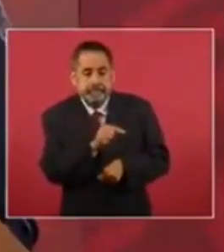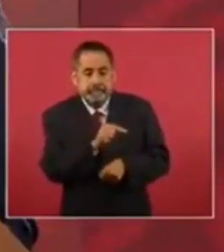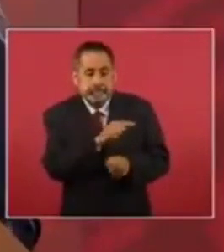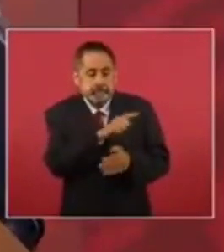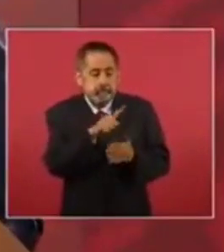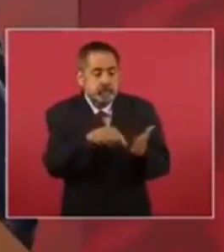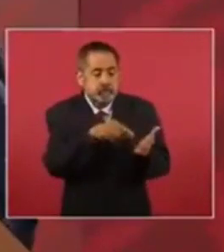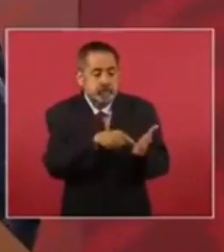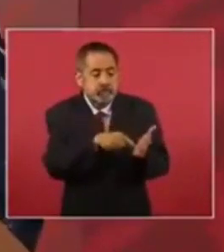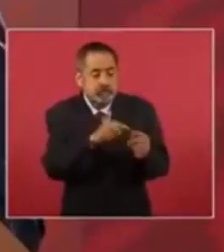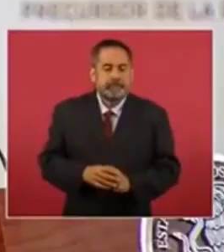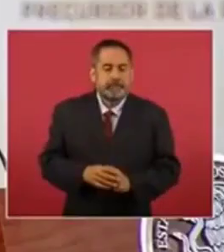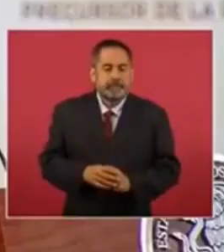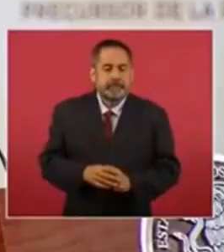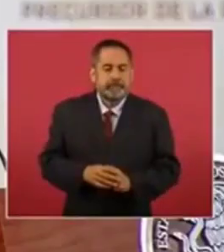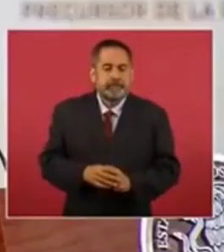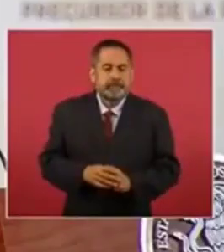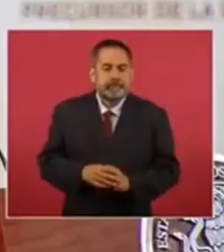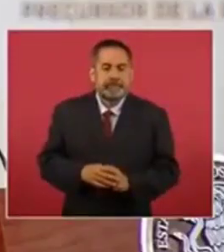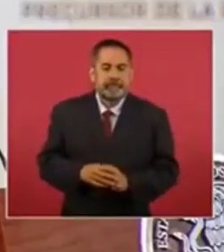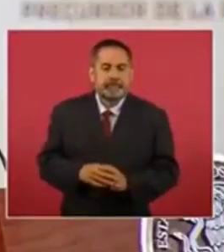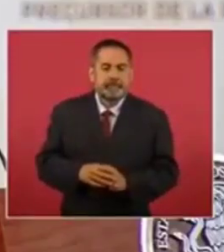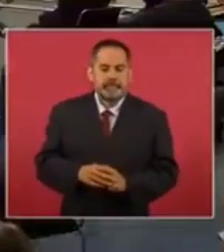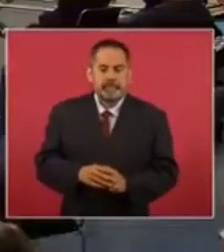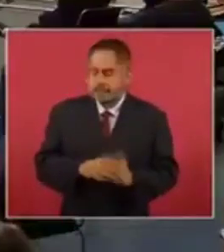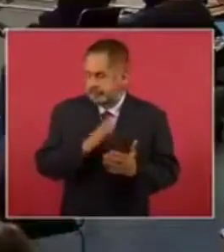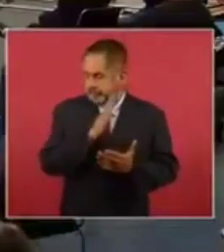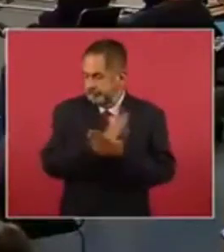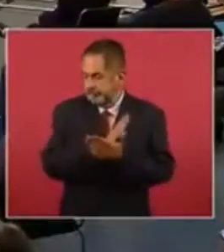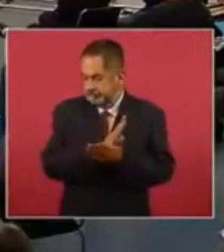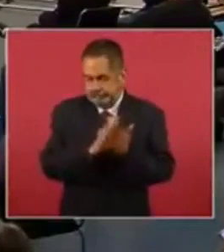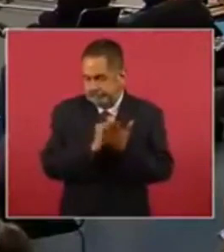en el norte. O sea, ya,